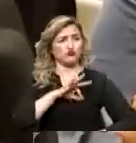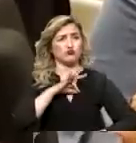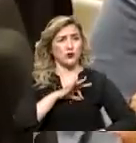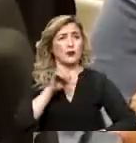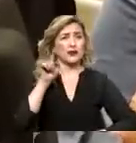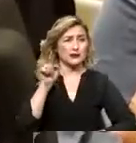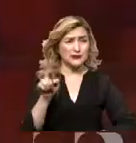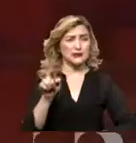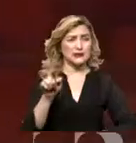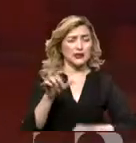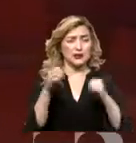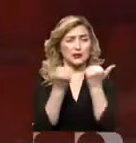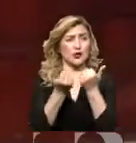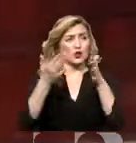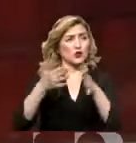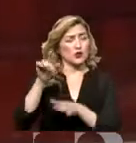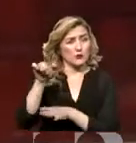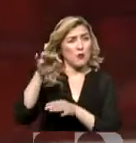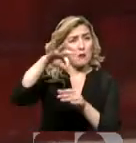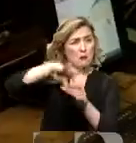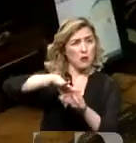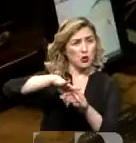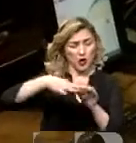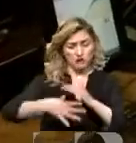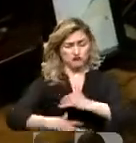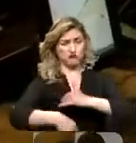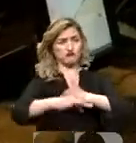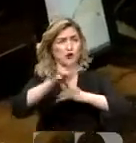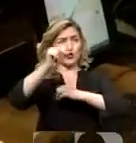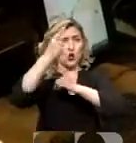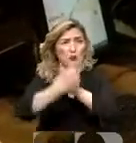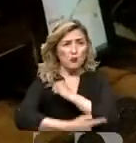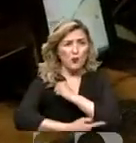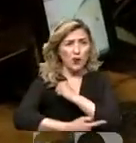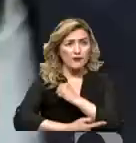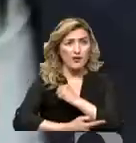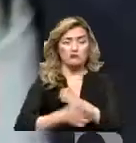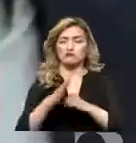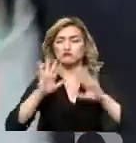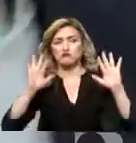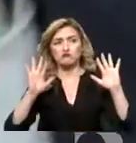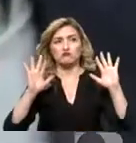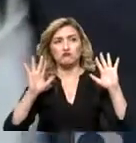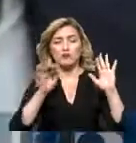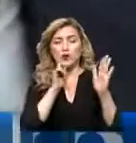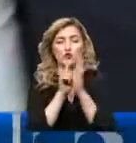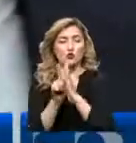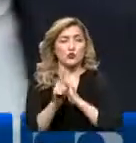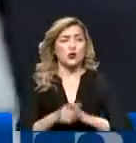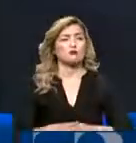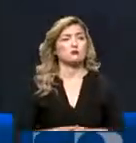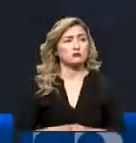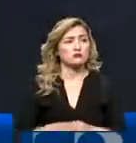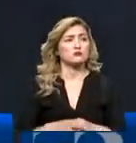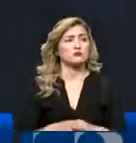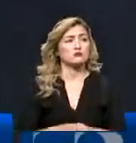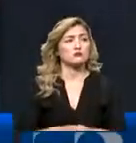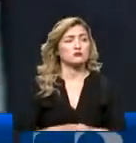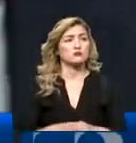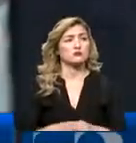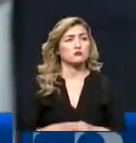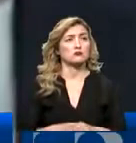penales frente a los legisladores que voten por la despenalización del aborto por violación. A originar una demanda para que